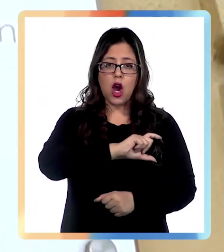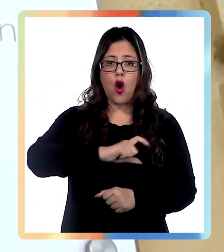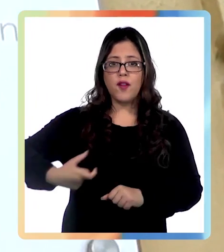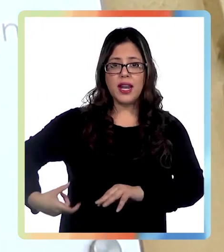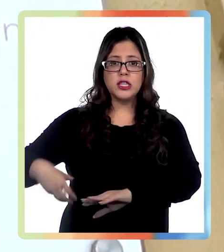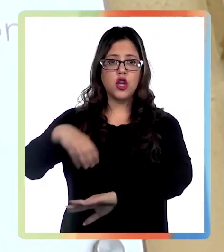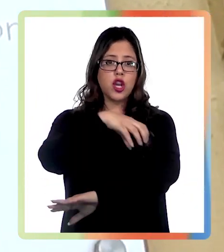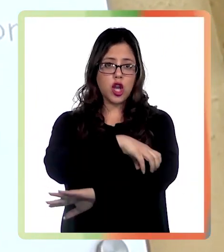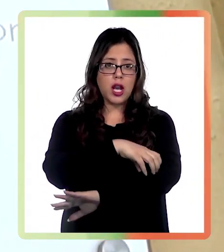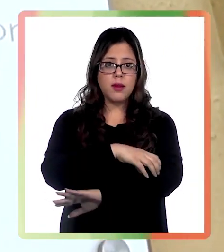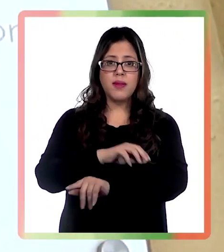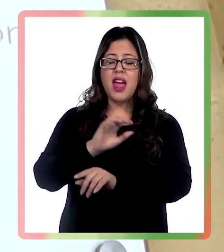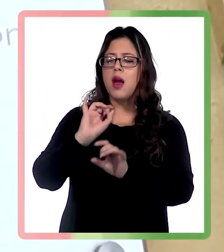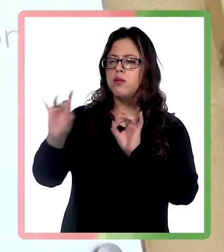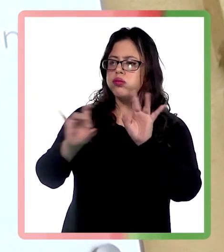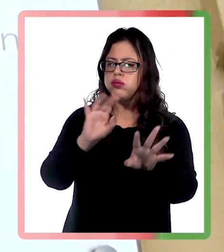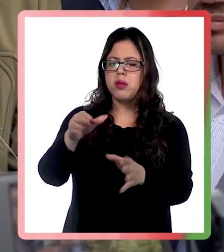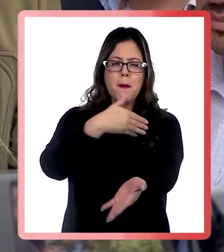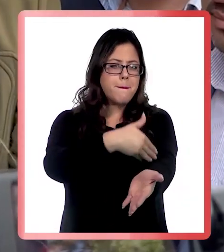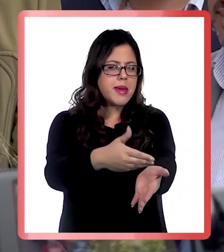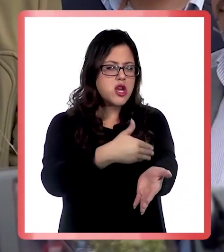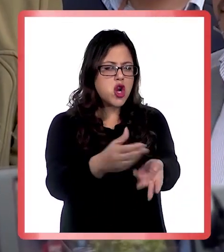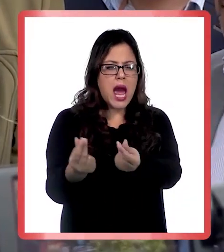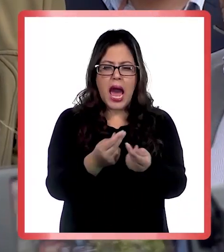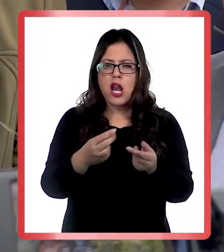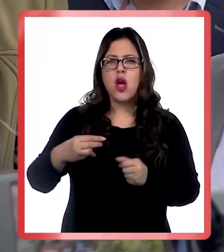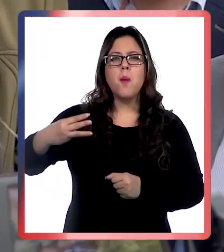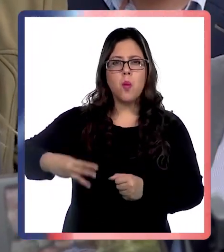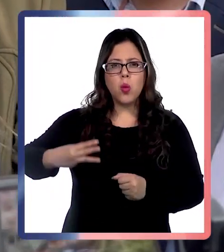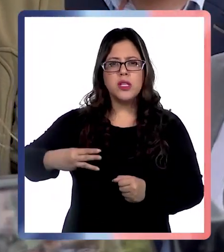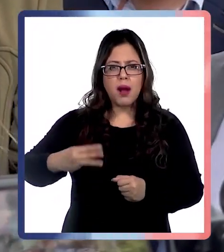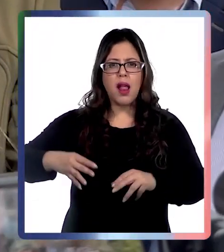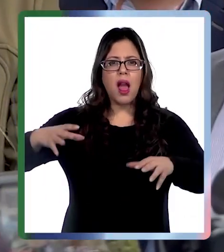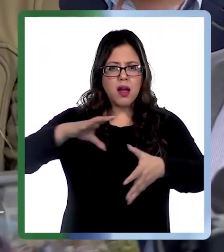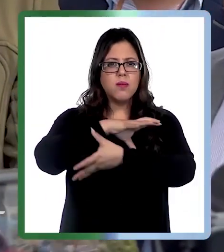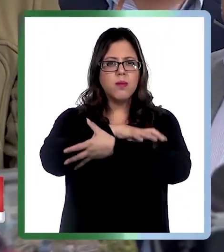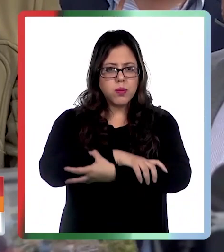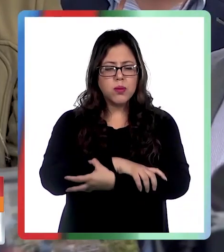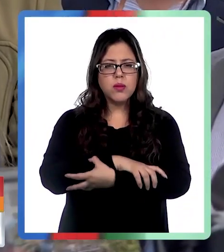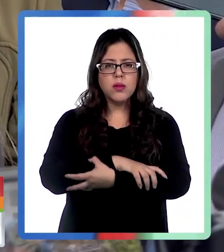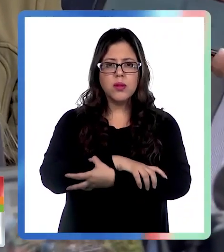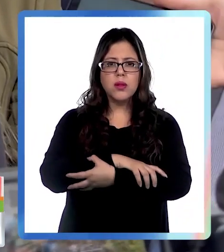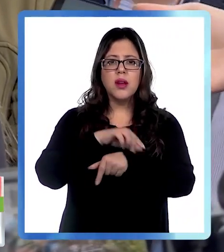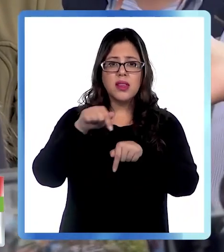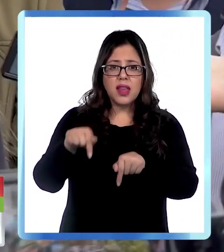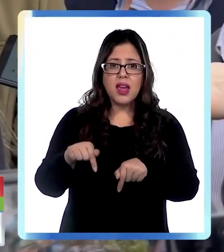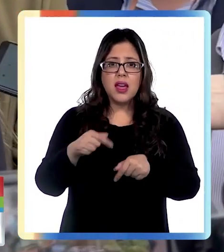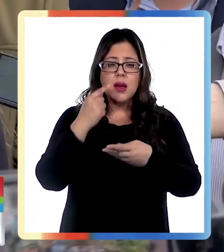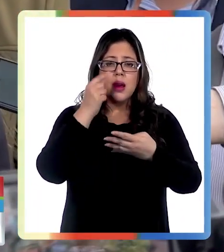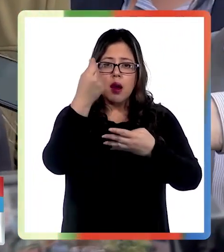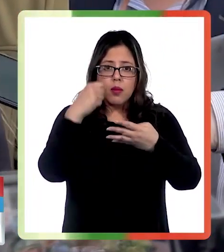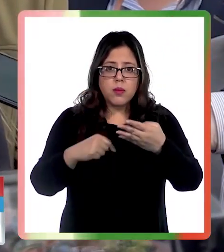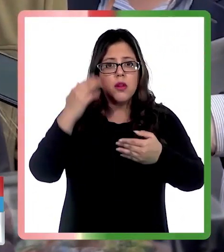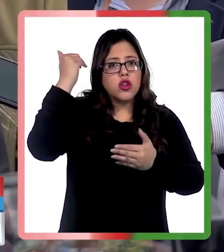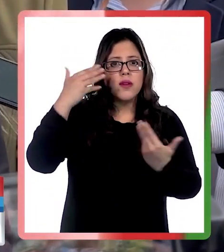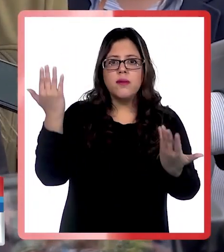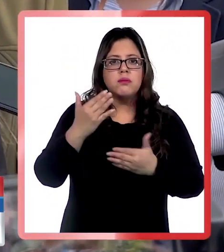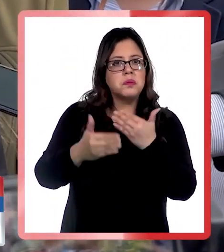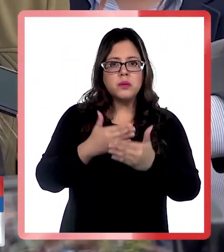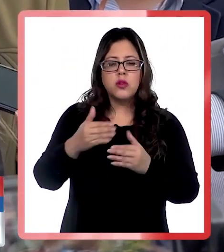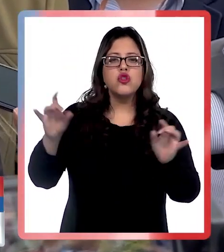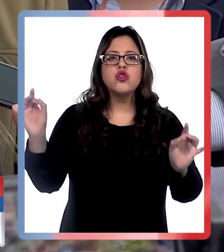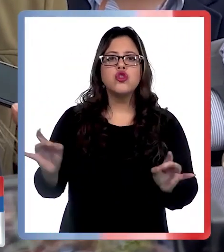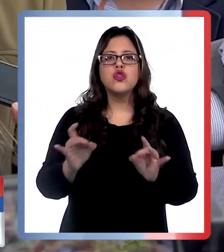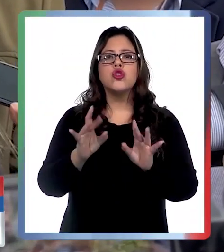gobernación regional hay traspasos millonarios a municipalidades y convenios que aún no tenemos rendición y no sabemos cómo han